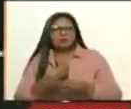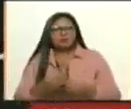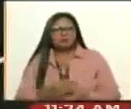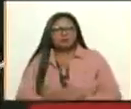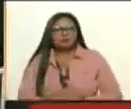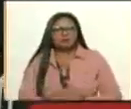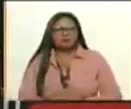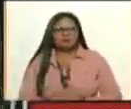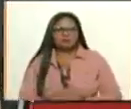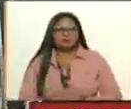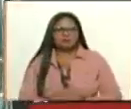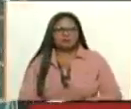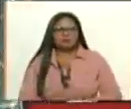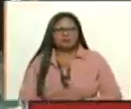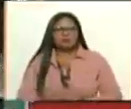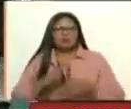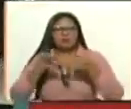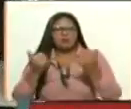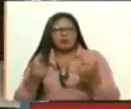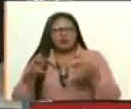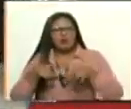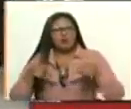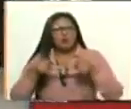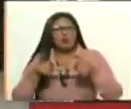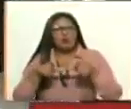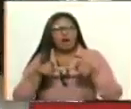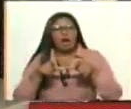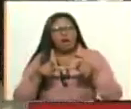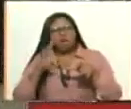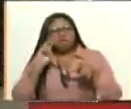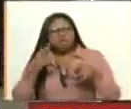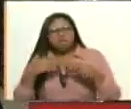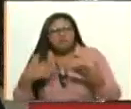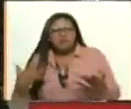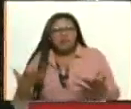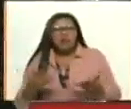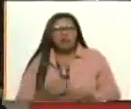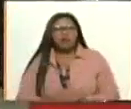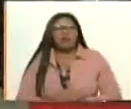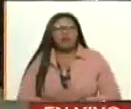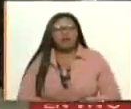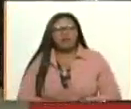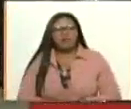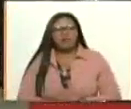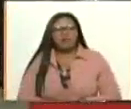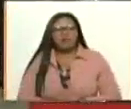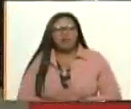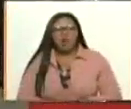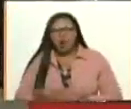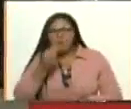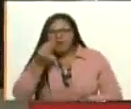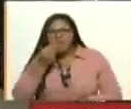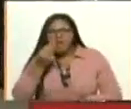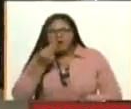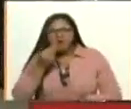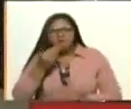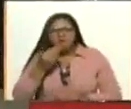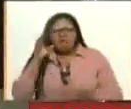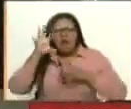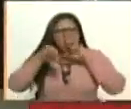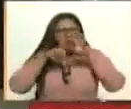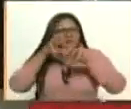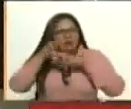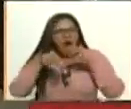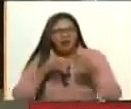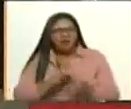fue precisamente... ahí en ese pesebre lo que había era un pesebre, es decir, un comedero, y